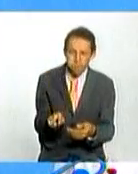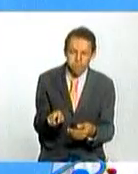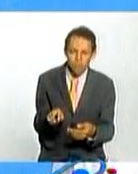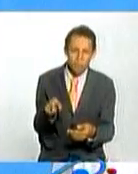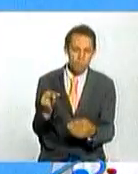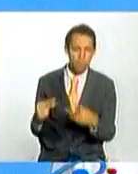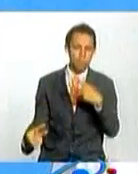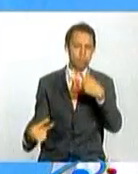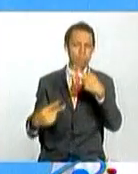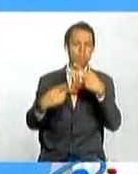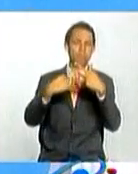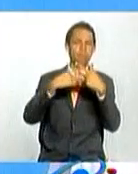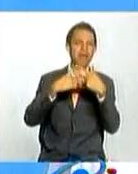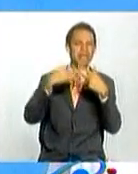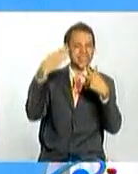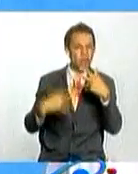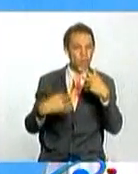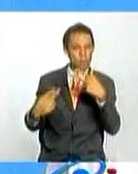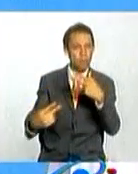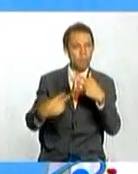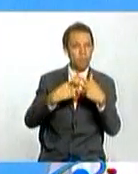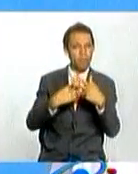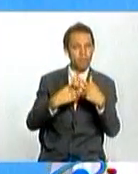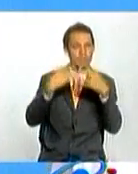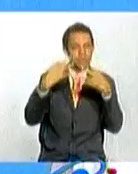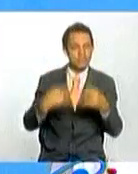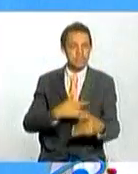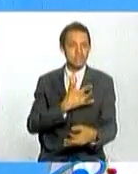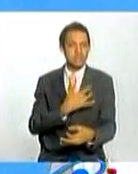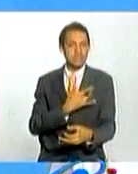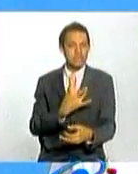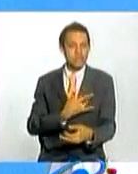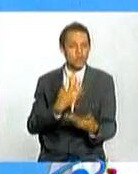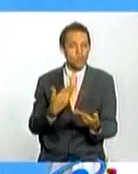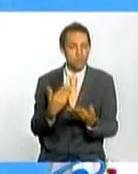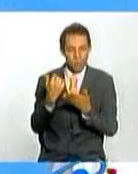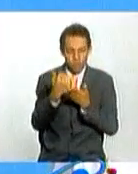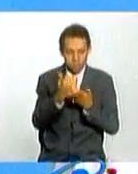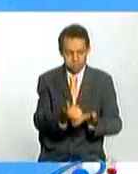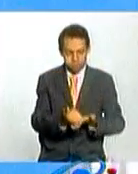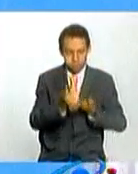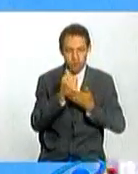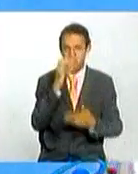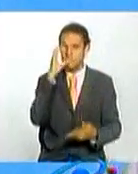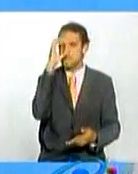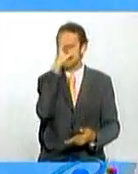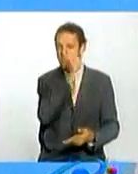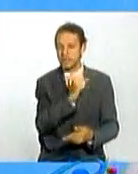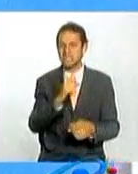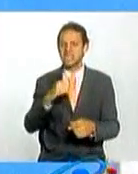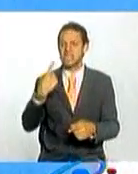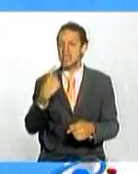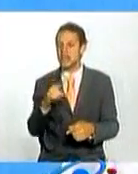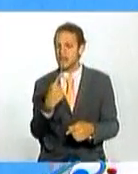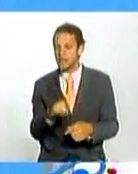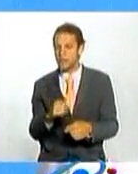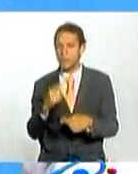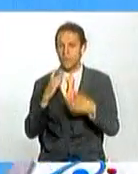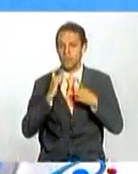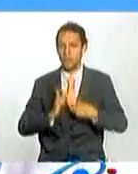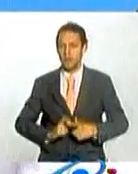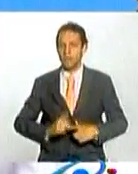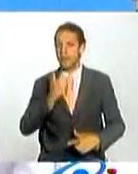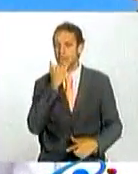allá de todo ese proceso de síntomas para poder nosotros darnos cuenta qué es lo que está sucediendo adentro del